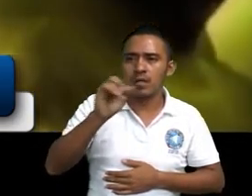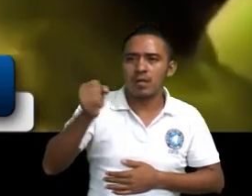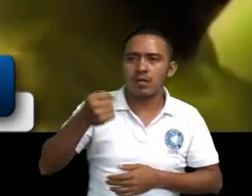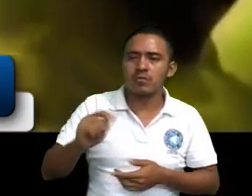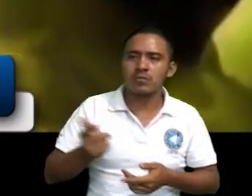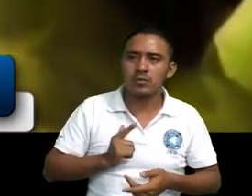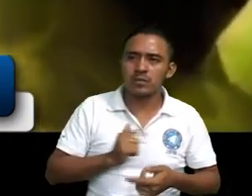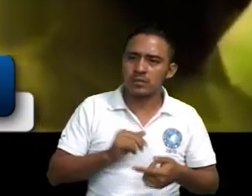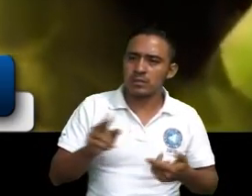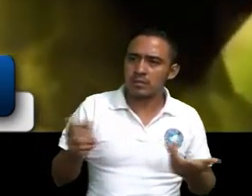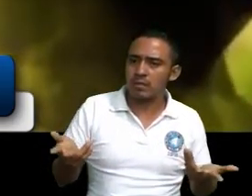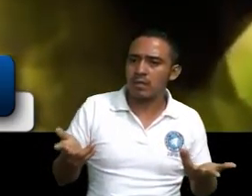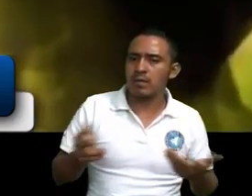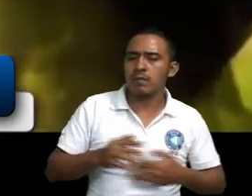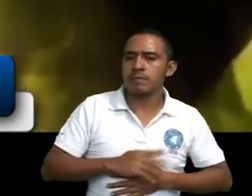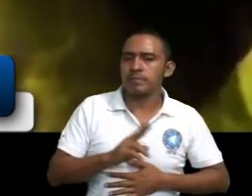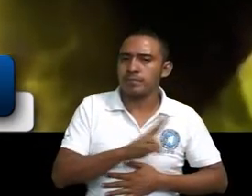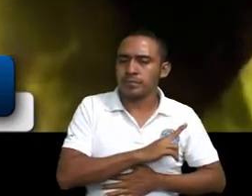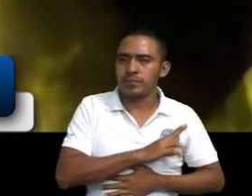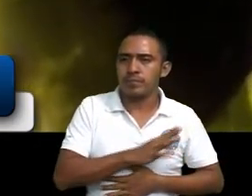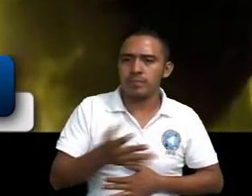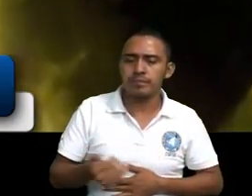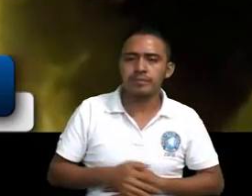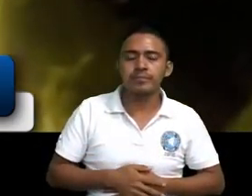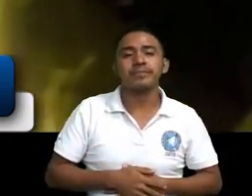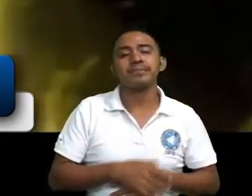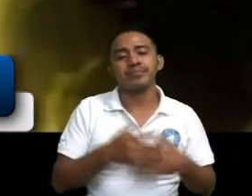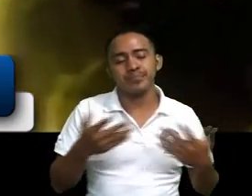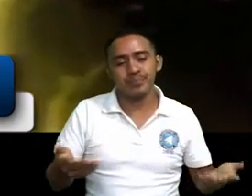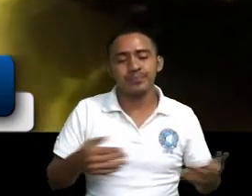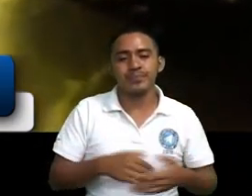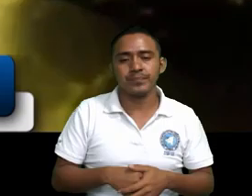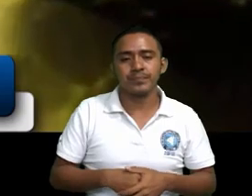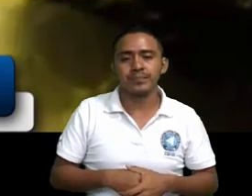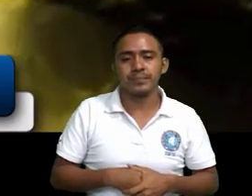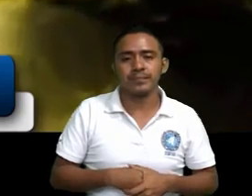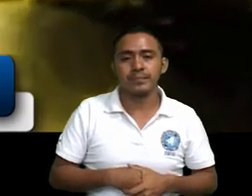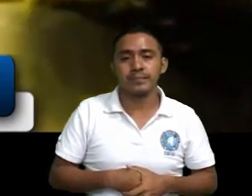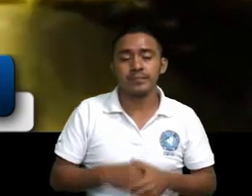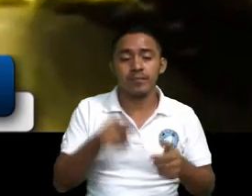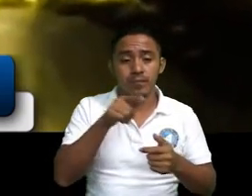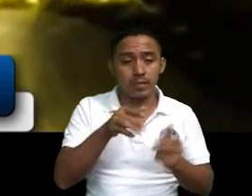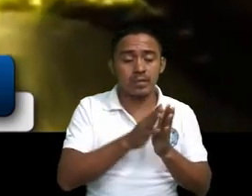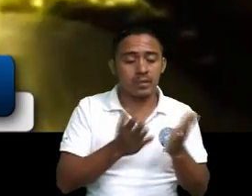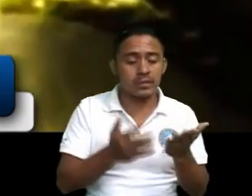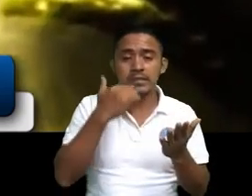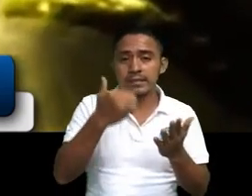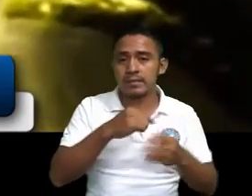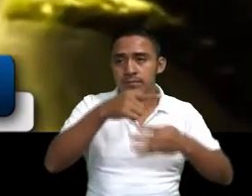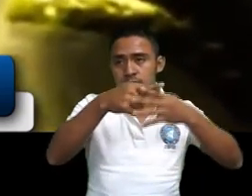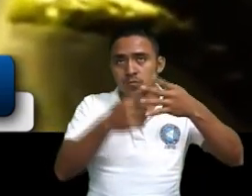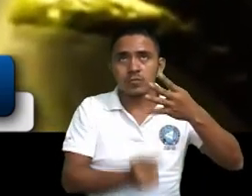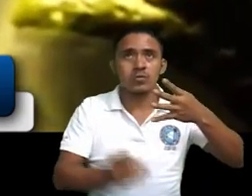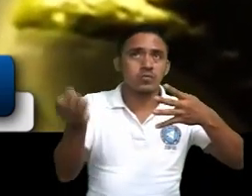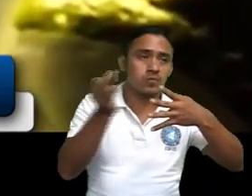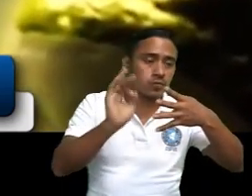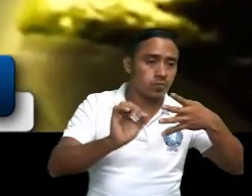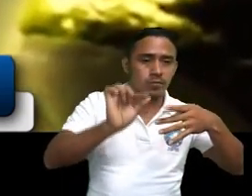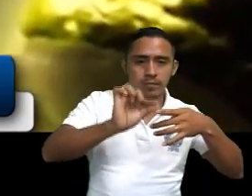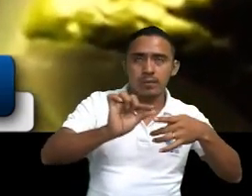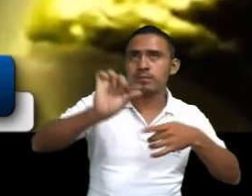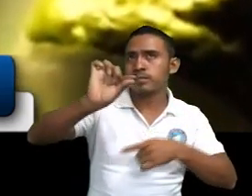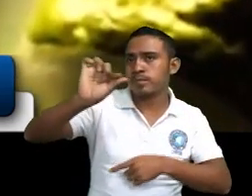cálculos biliares hay. Bueno, ¿cómo se presenta? Ahí a la literatura usted puede encontrar hasta cuatro tipos de cálculos. Uno